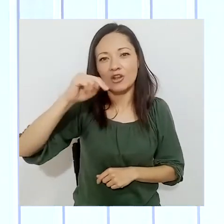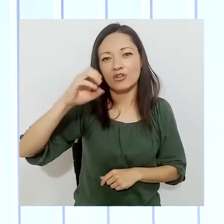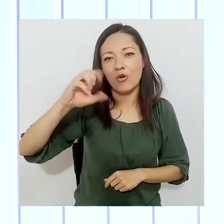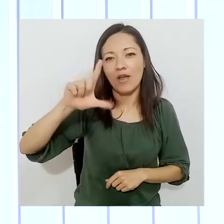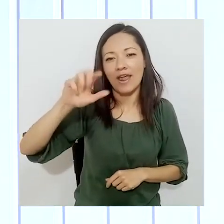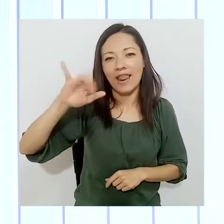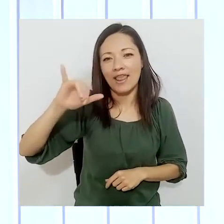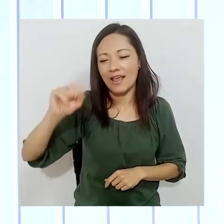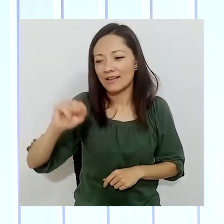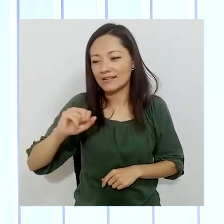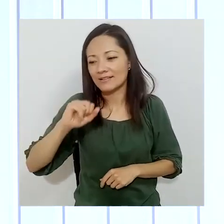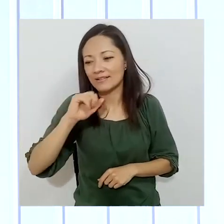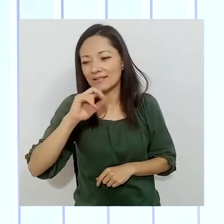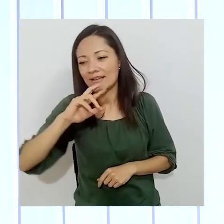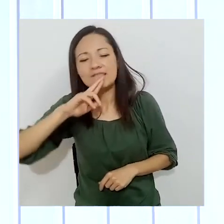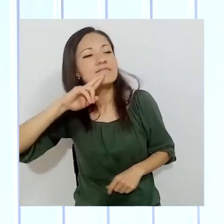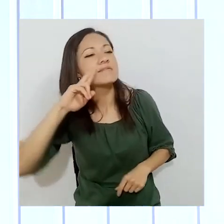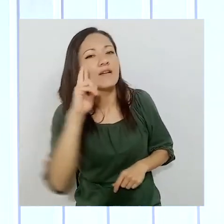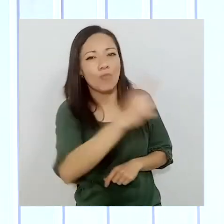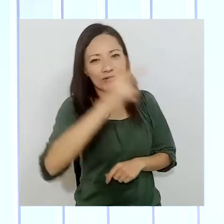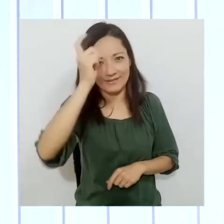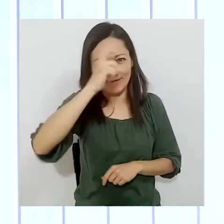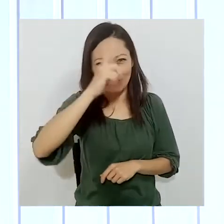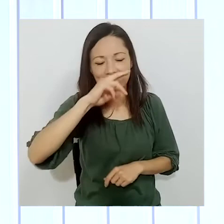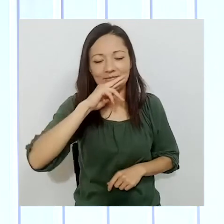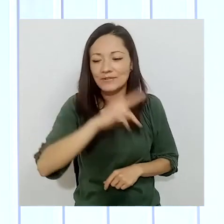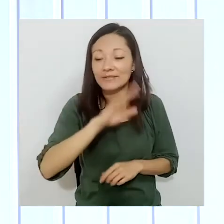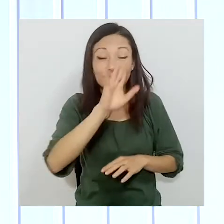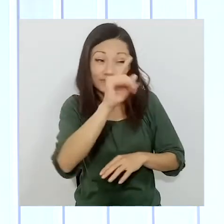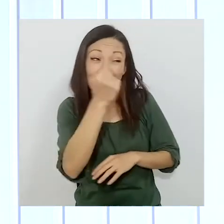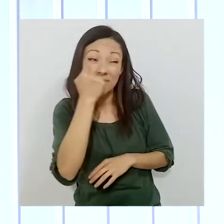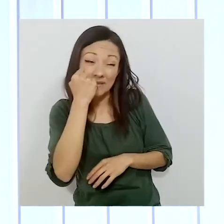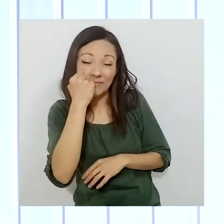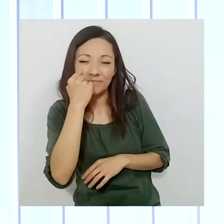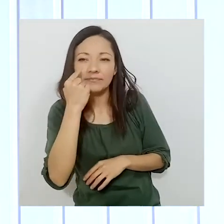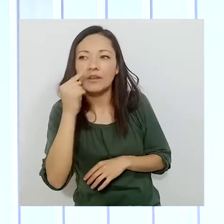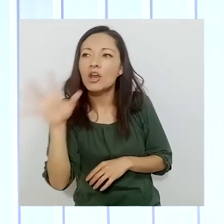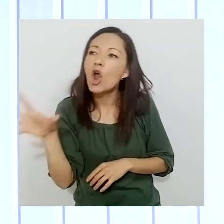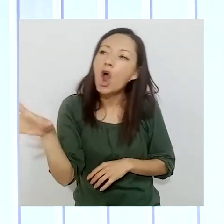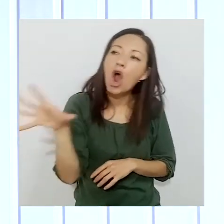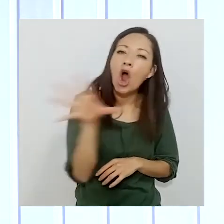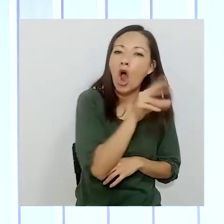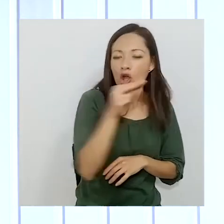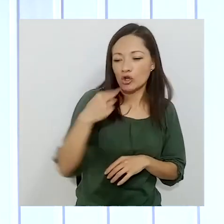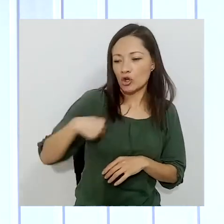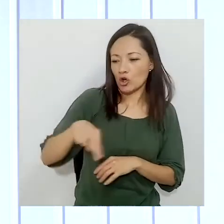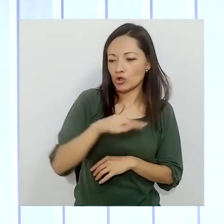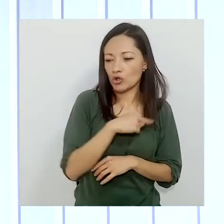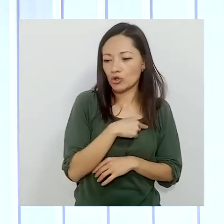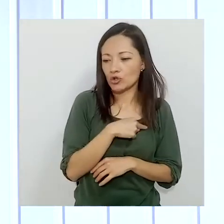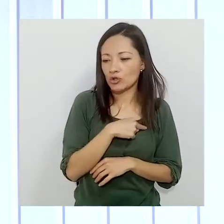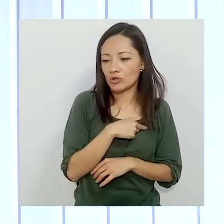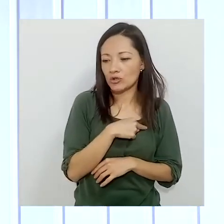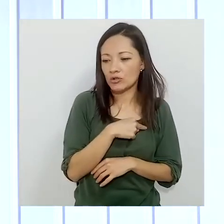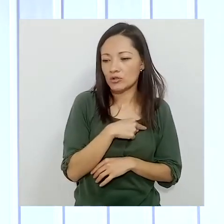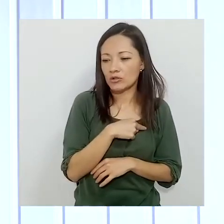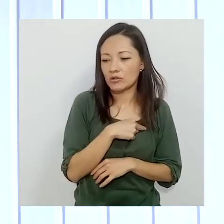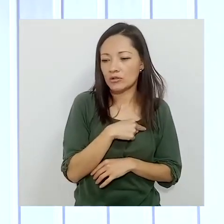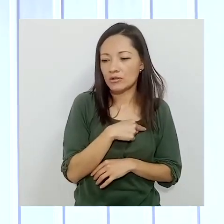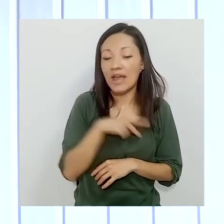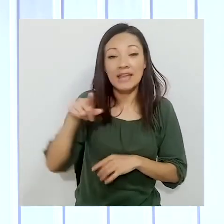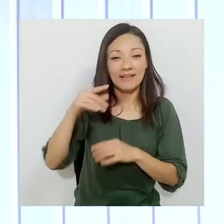amé profundamente. Porque ella dijo, mire, nosotros todos... Yo veo, ella es artista, es pintora,